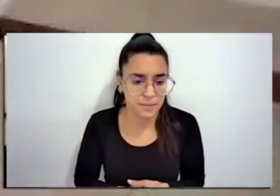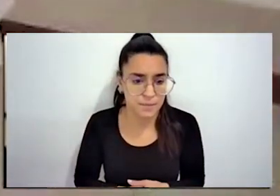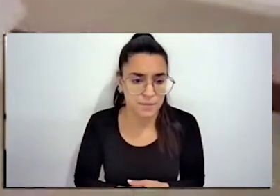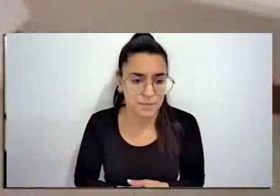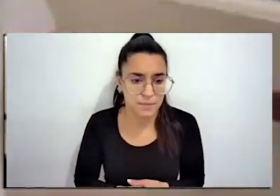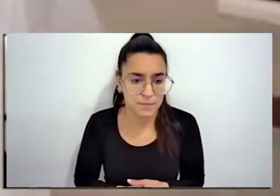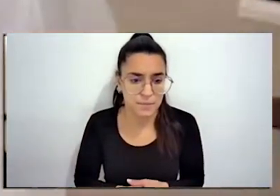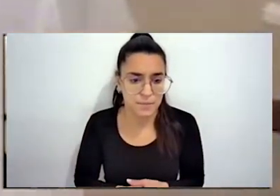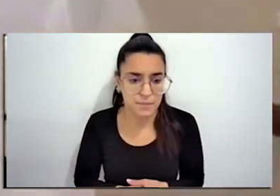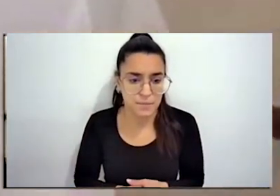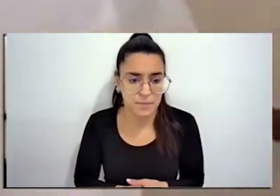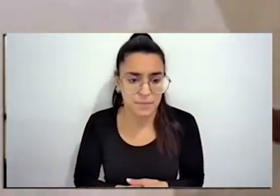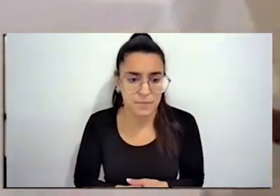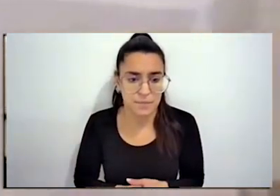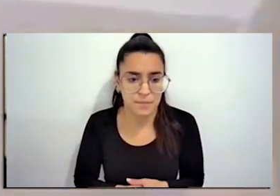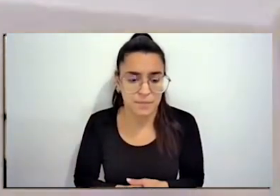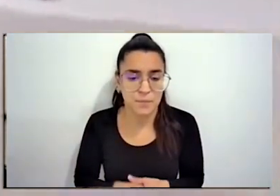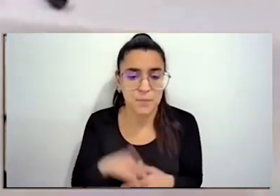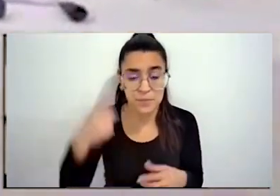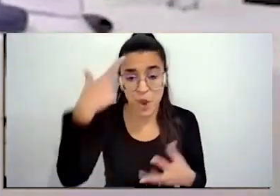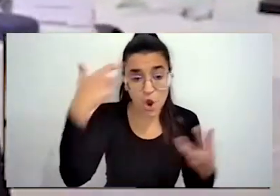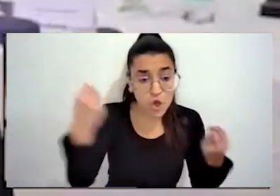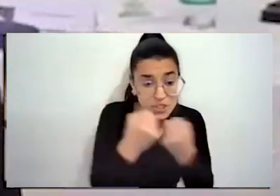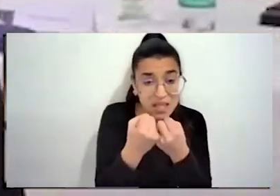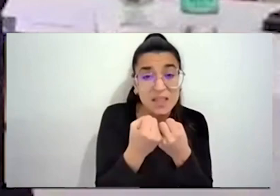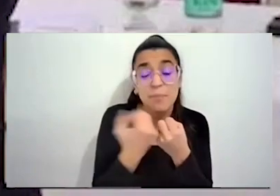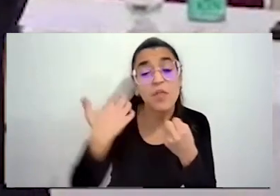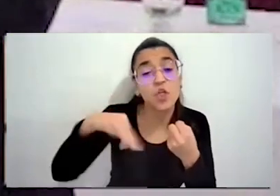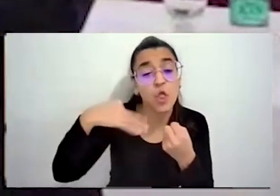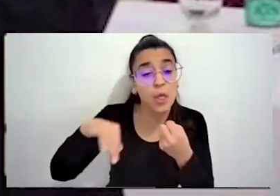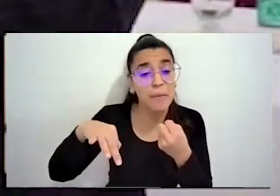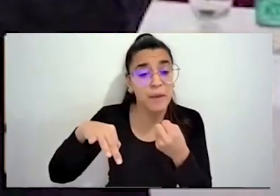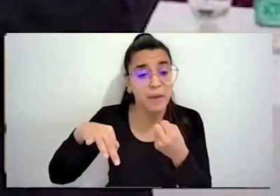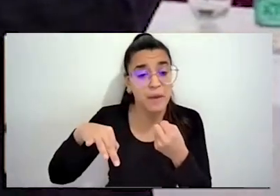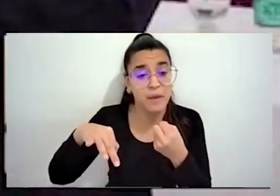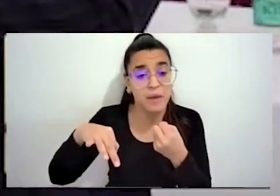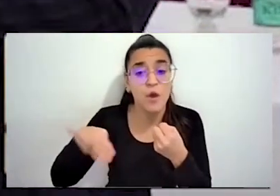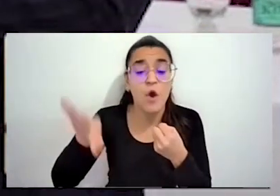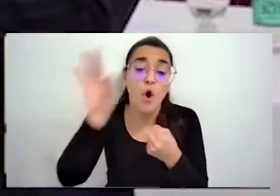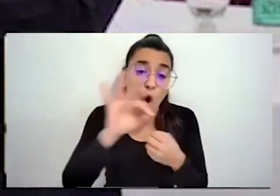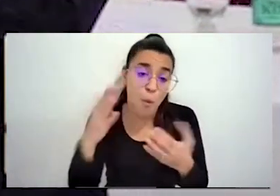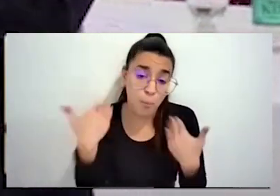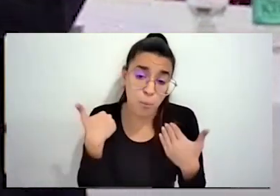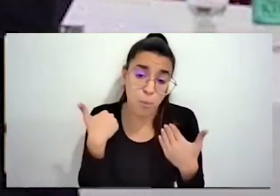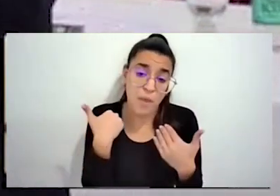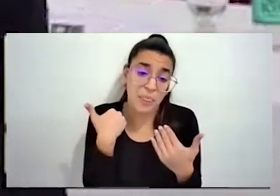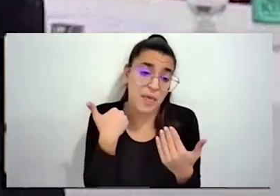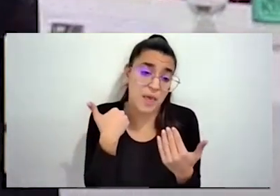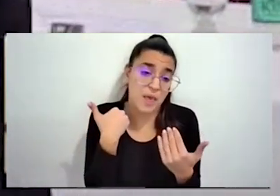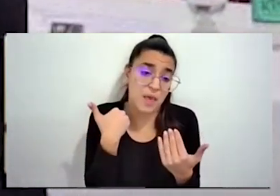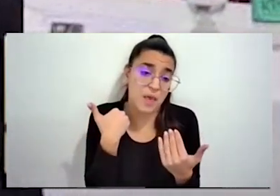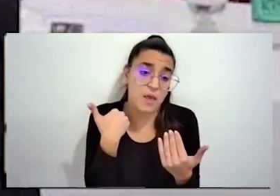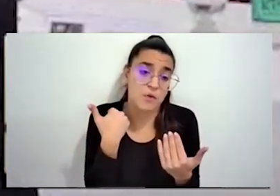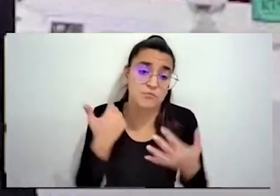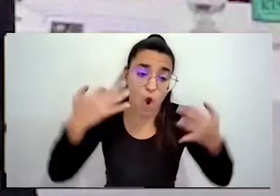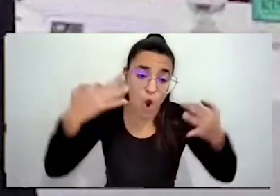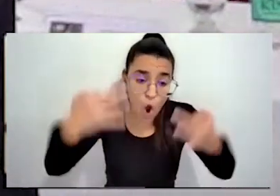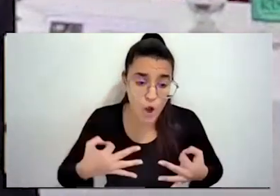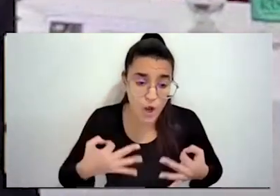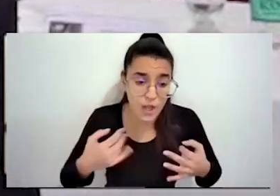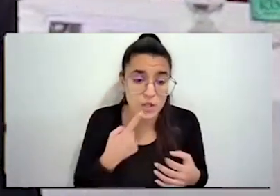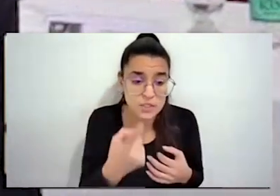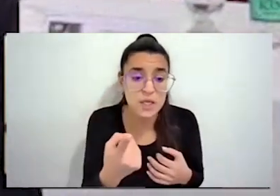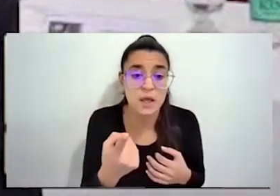El consentimiento debe darse o puede revocarse, para decirlo correctamente, hasta